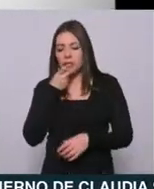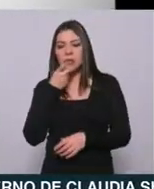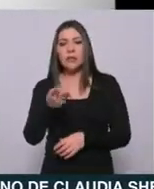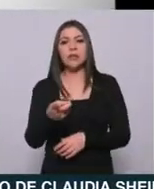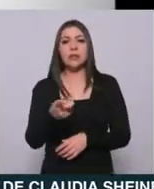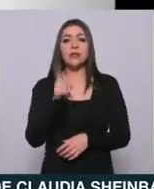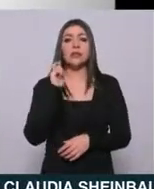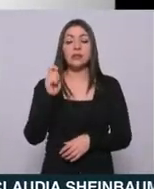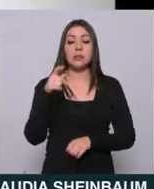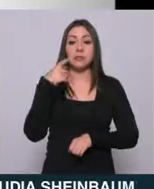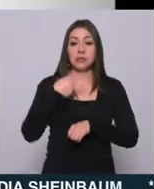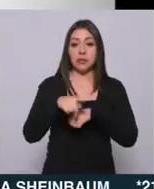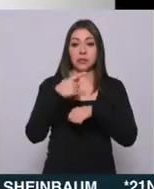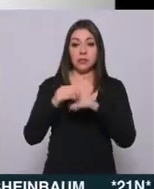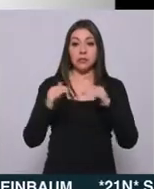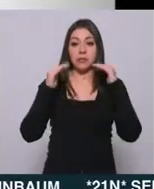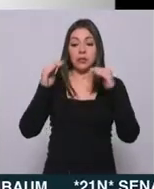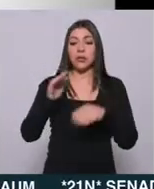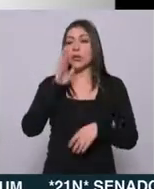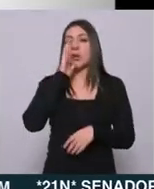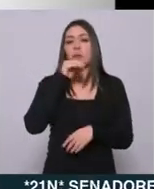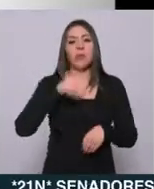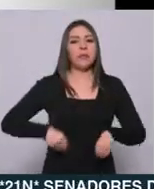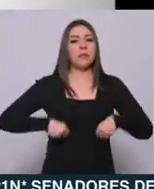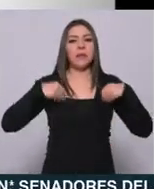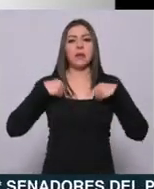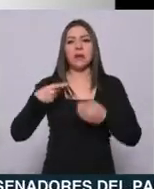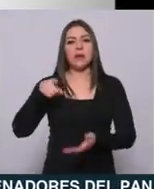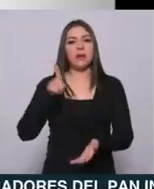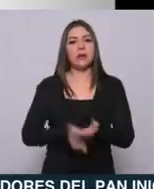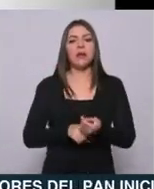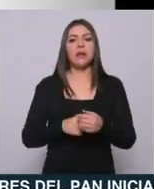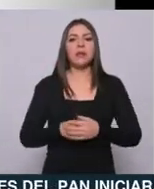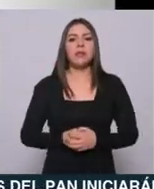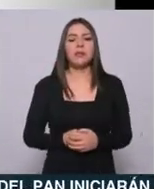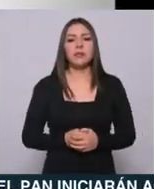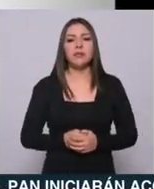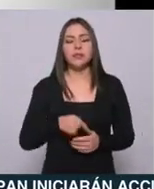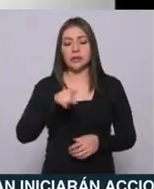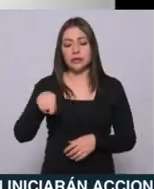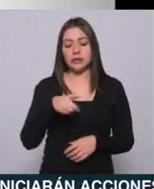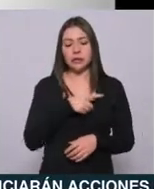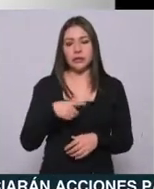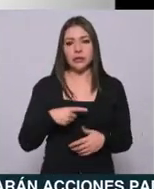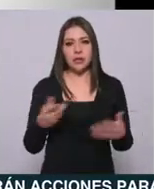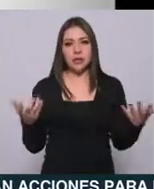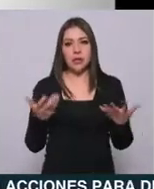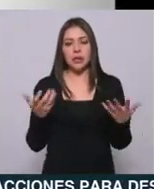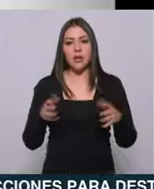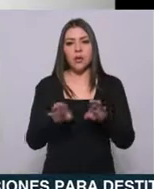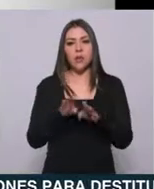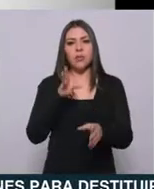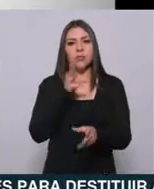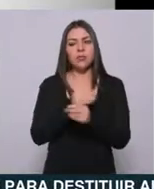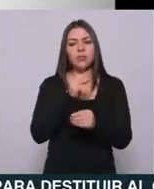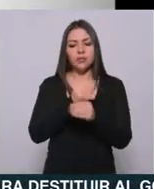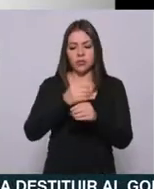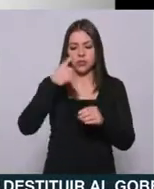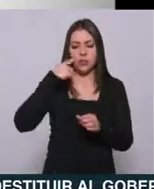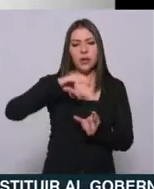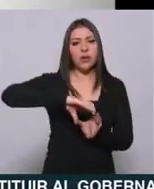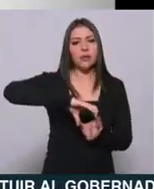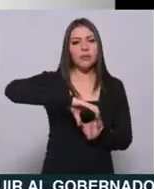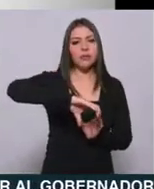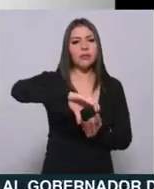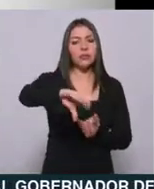es alto riesgo y no puede ser habitado, y que se tiene que llevar a cabo una verticalización del